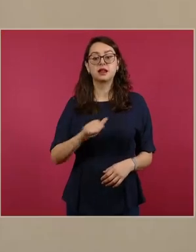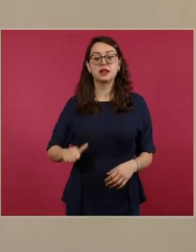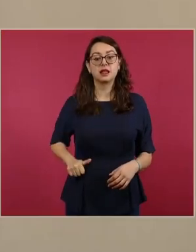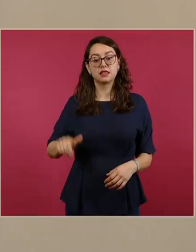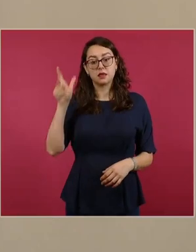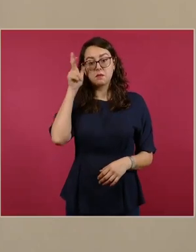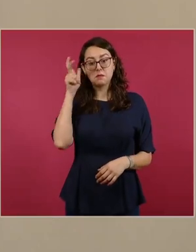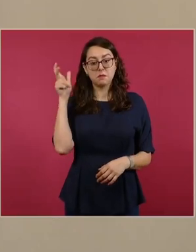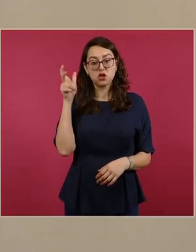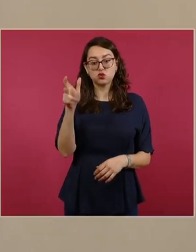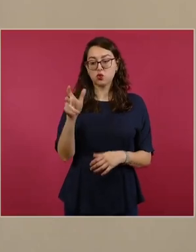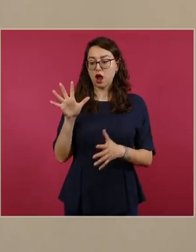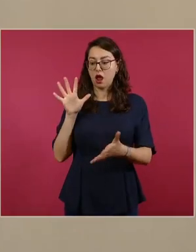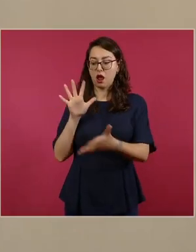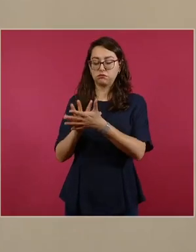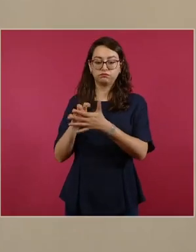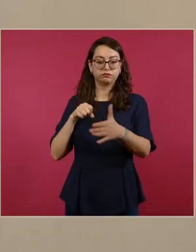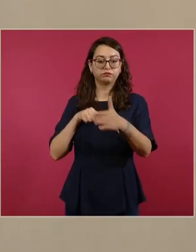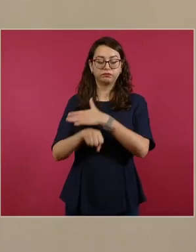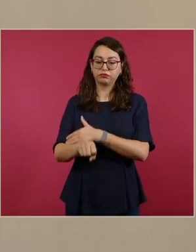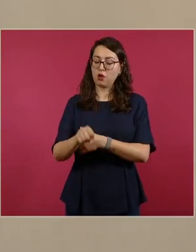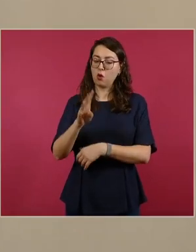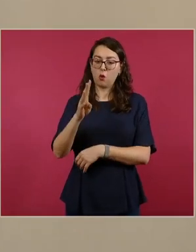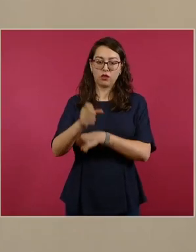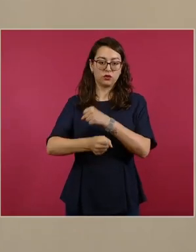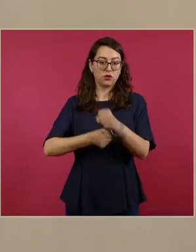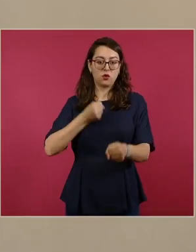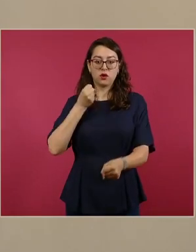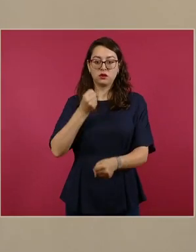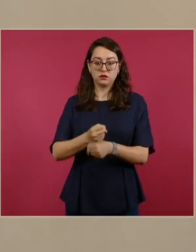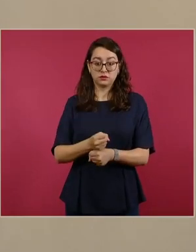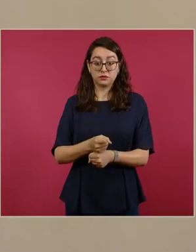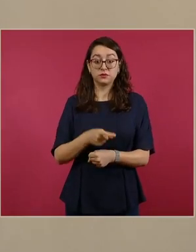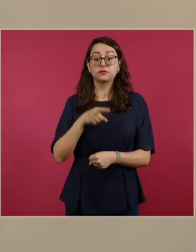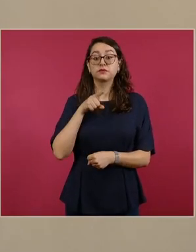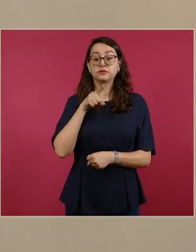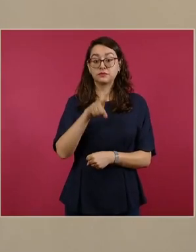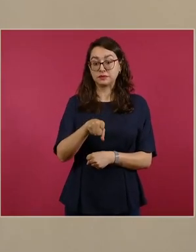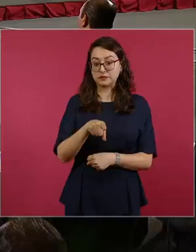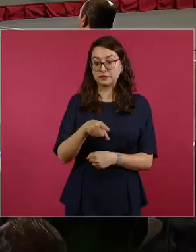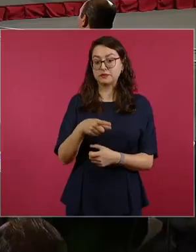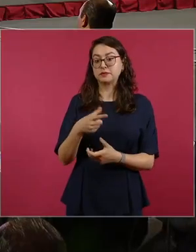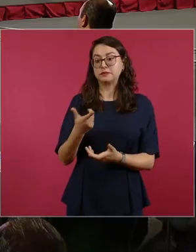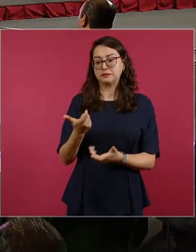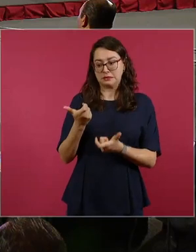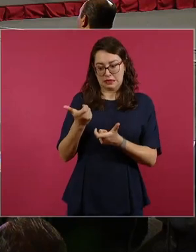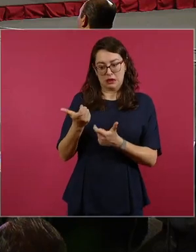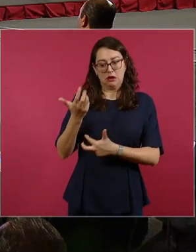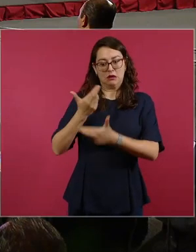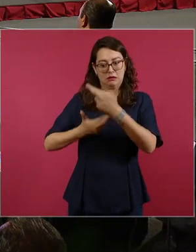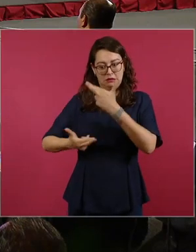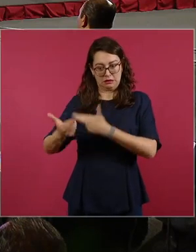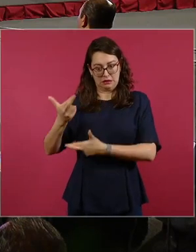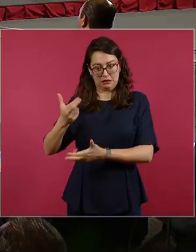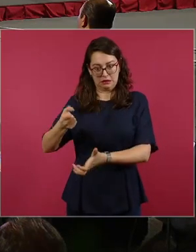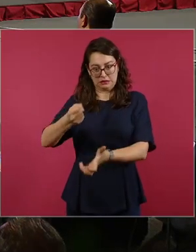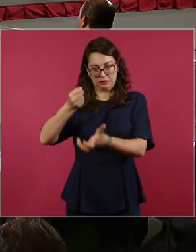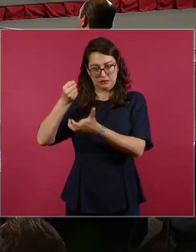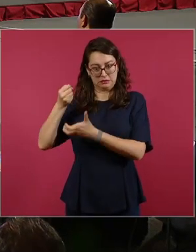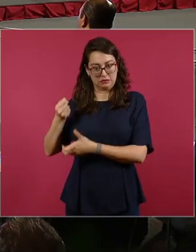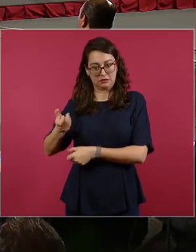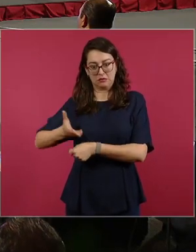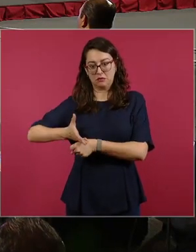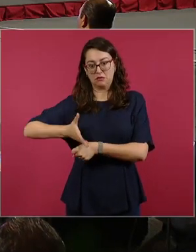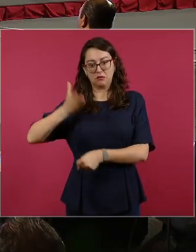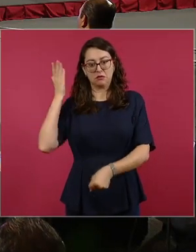y mediante procedimientos abreviados y tras reparar el daño al ayuntamiento, fue sentenciado a diez meses y veinte días